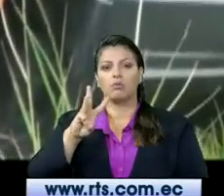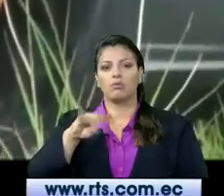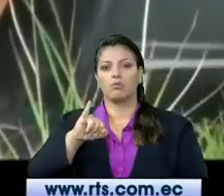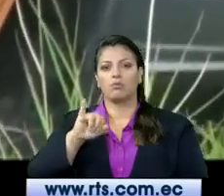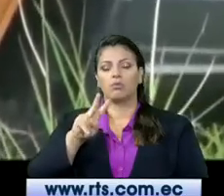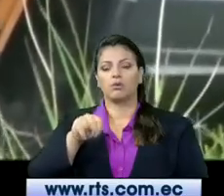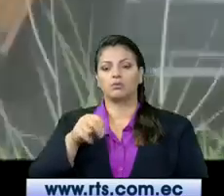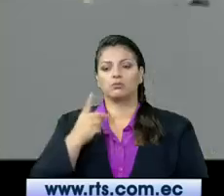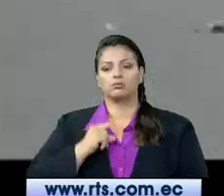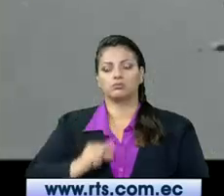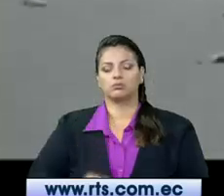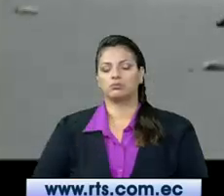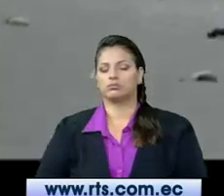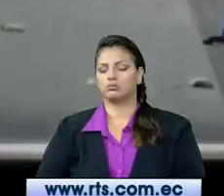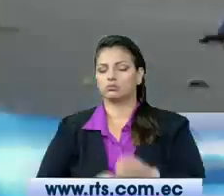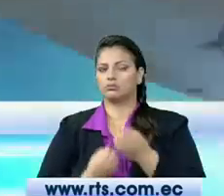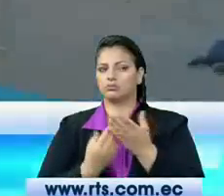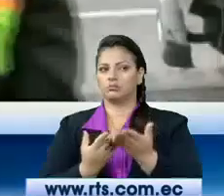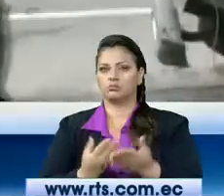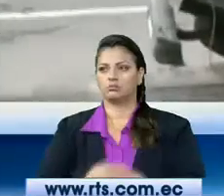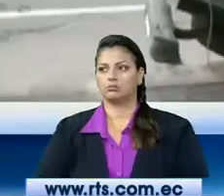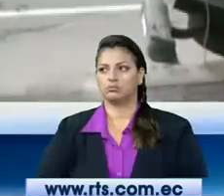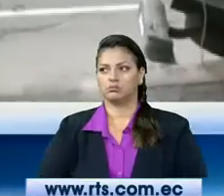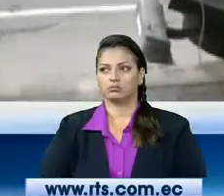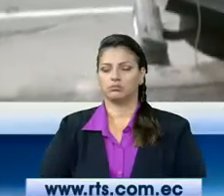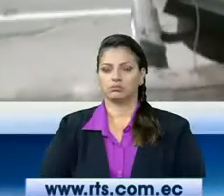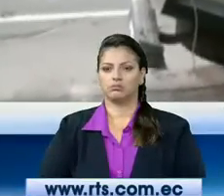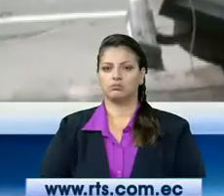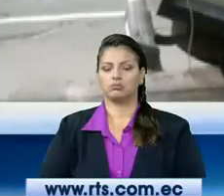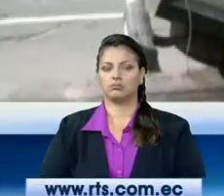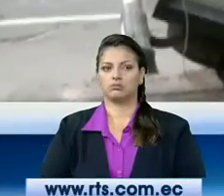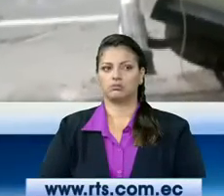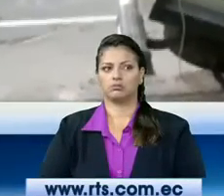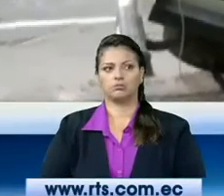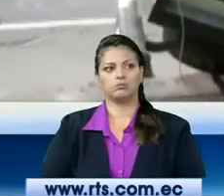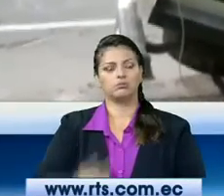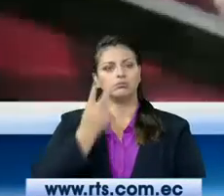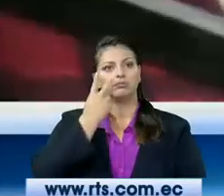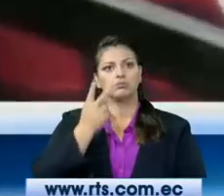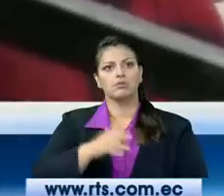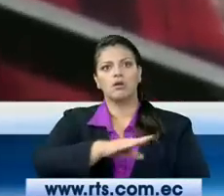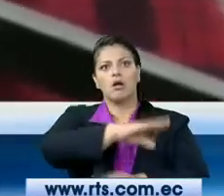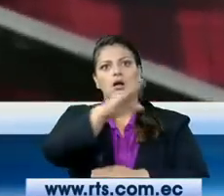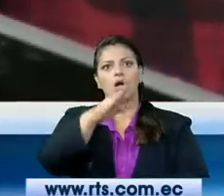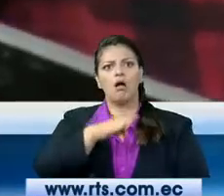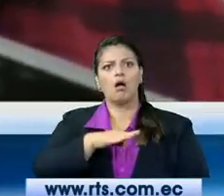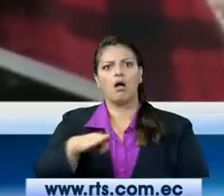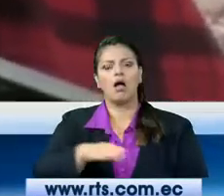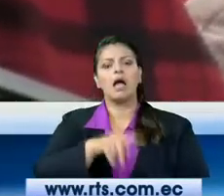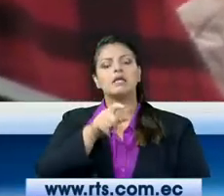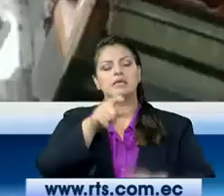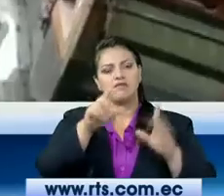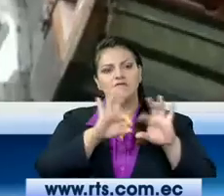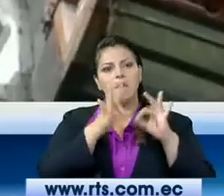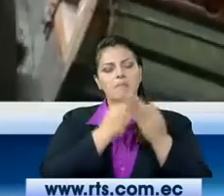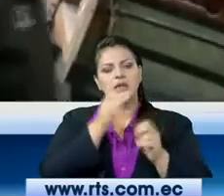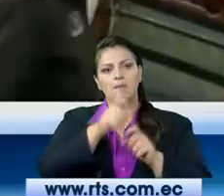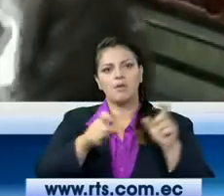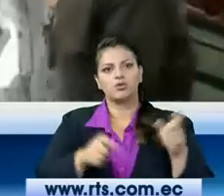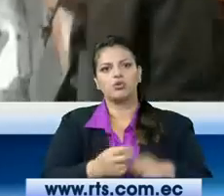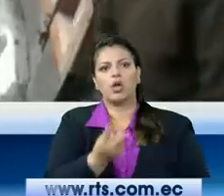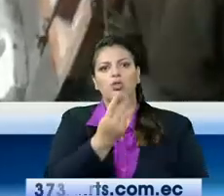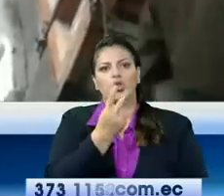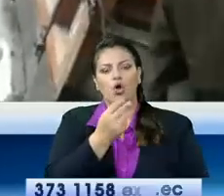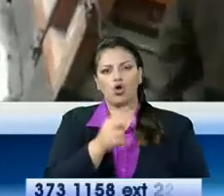Atrapados en media vía y en el balde de esta camioneta yacían los 12 cuerpos sin vida, miembros de una